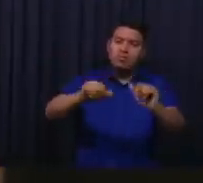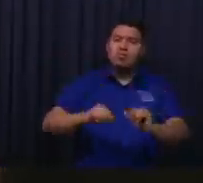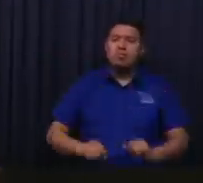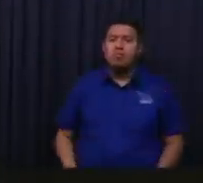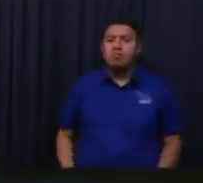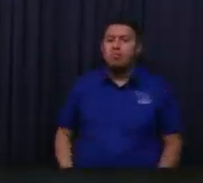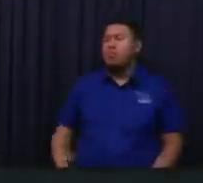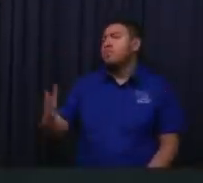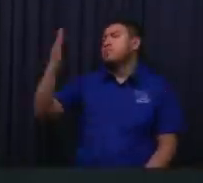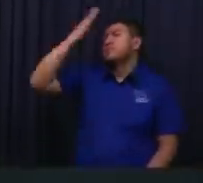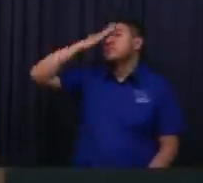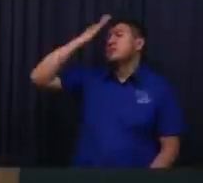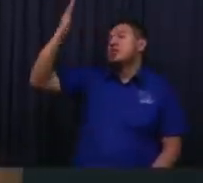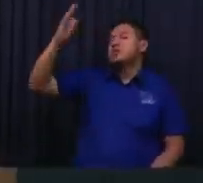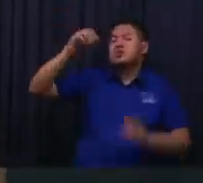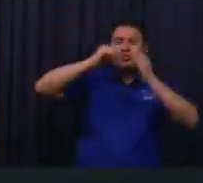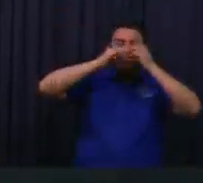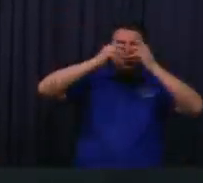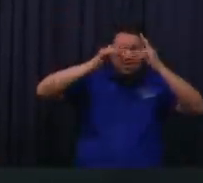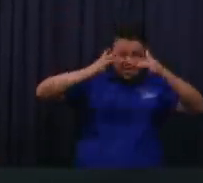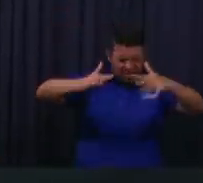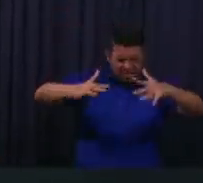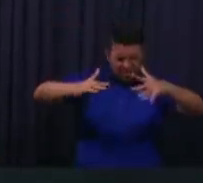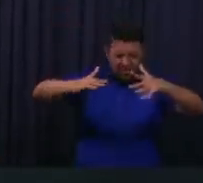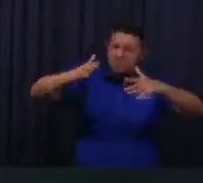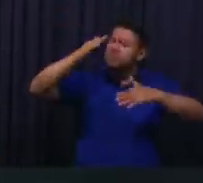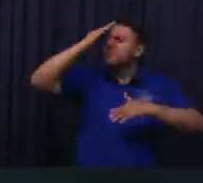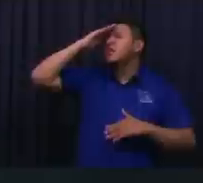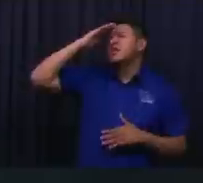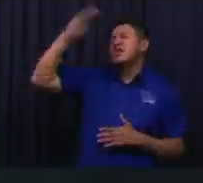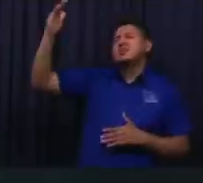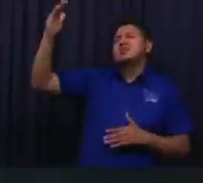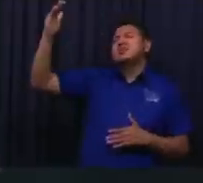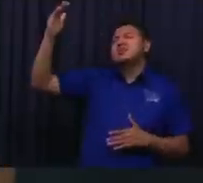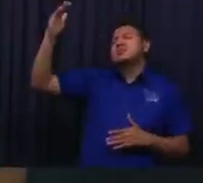Y te damos gracias por la sangre tuya derramada